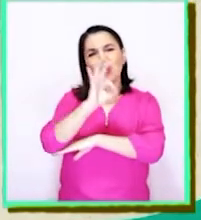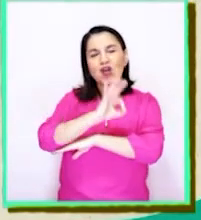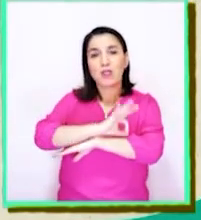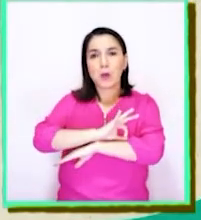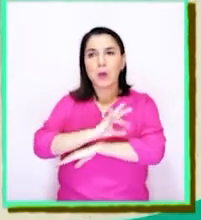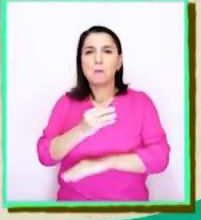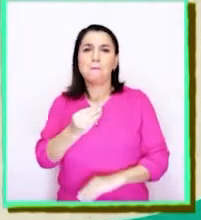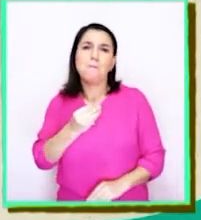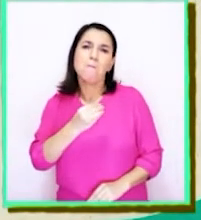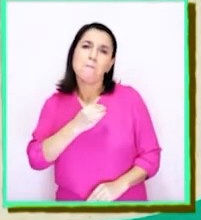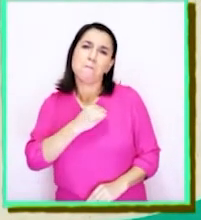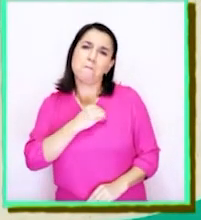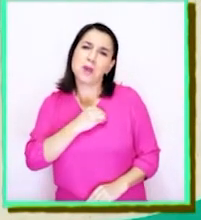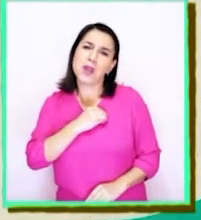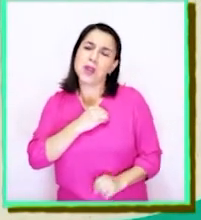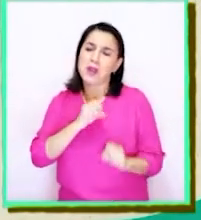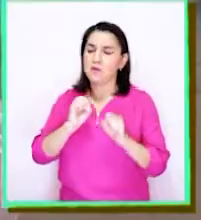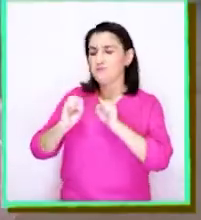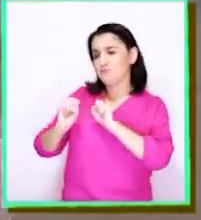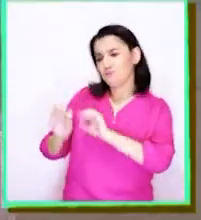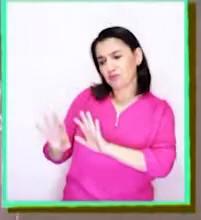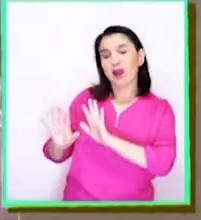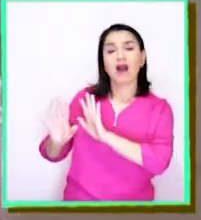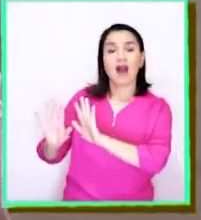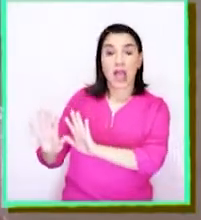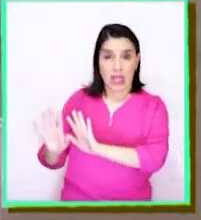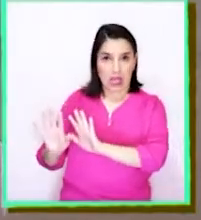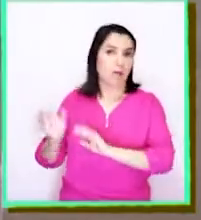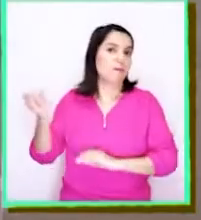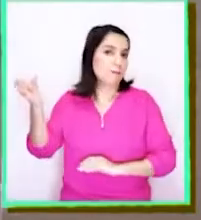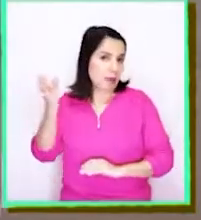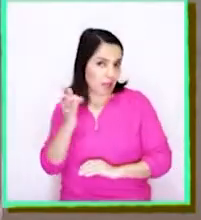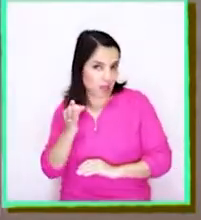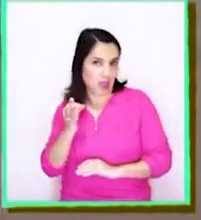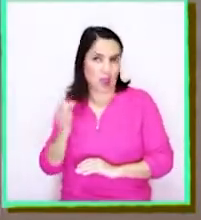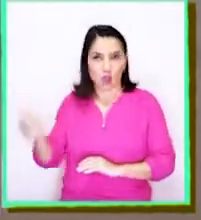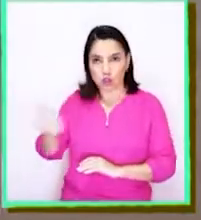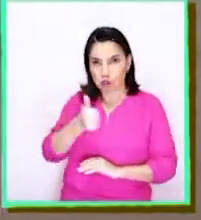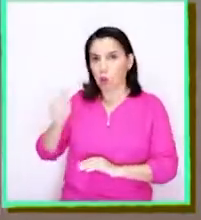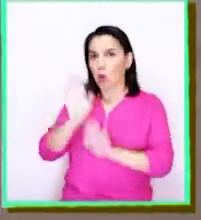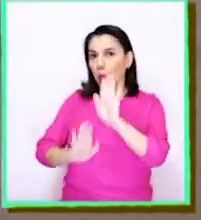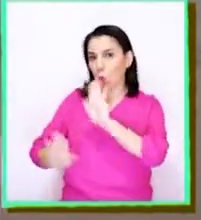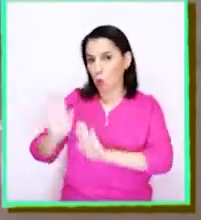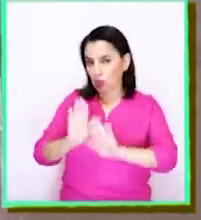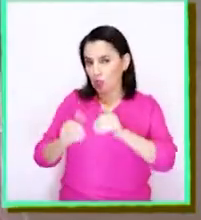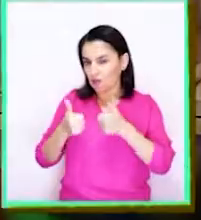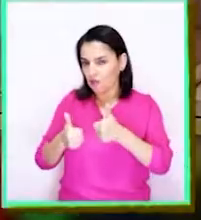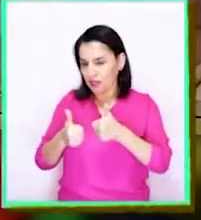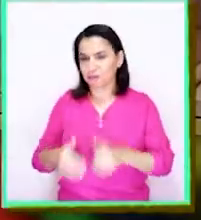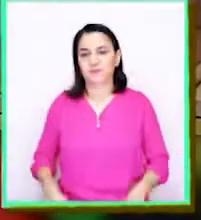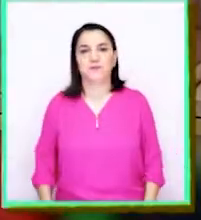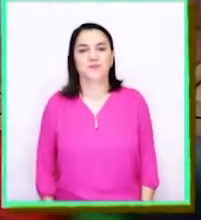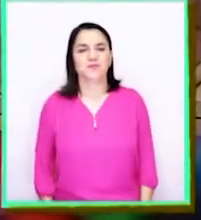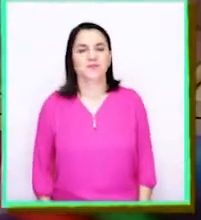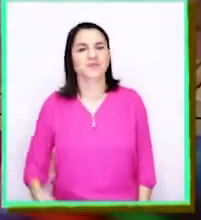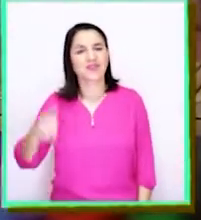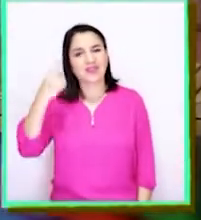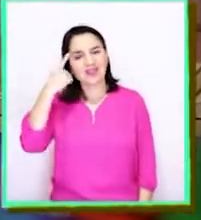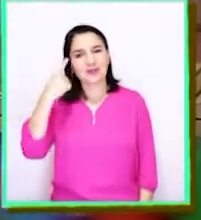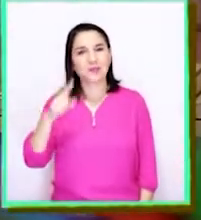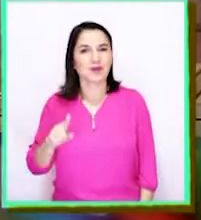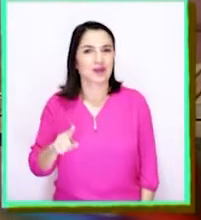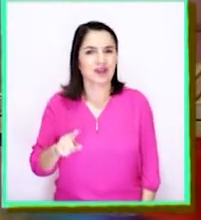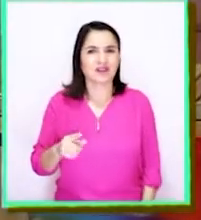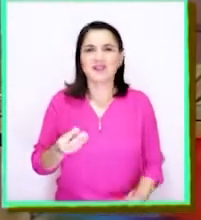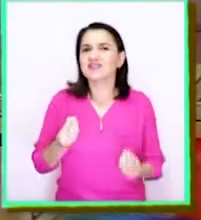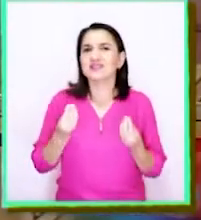dio mucha pena tener que dejarla ya. Aunque me dijeron que la iban a cuidar muy bien. Oye, pero